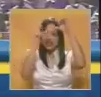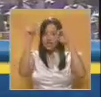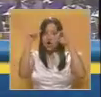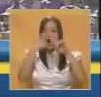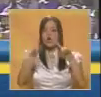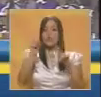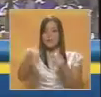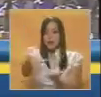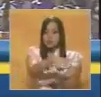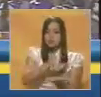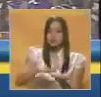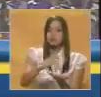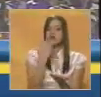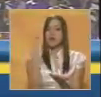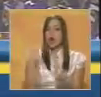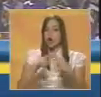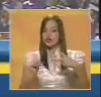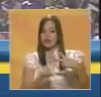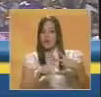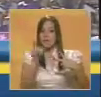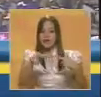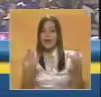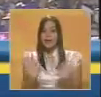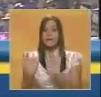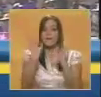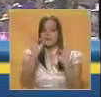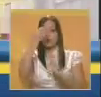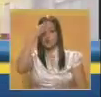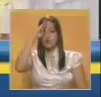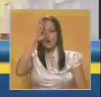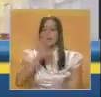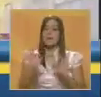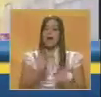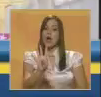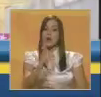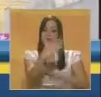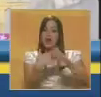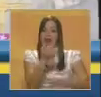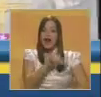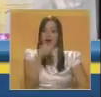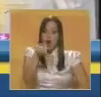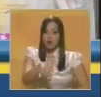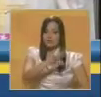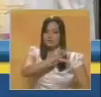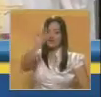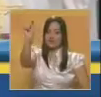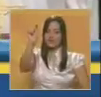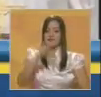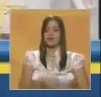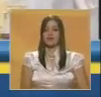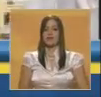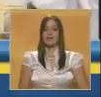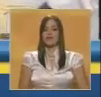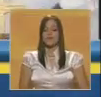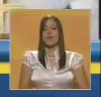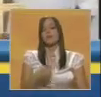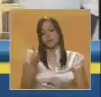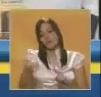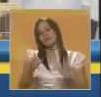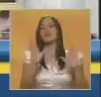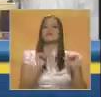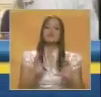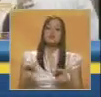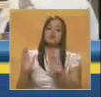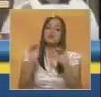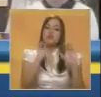nacional José Martí está previsto que el papa abandone La Isla a las 4:30 de la tarde hora local Pero antes se despedirá con un